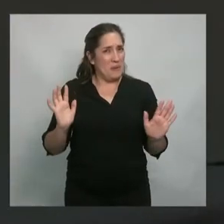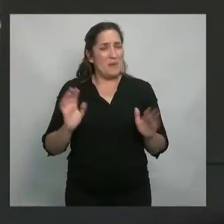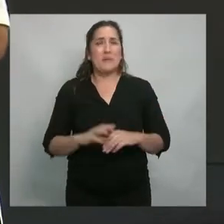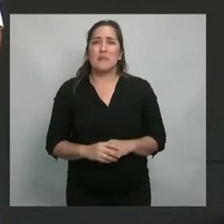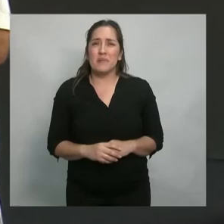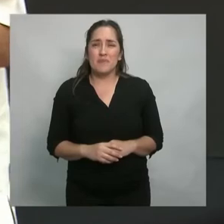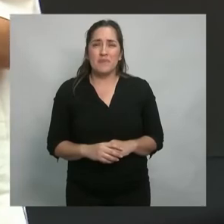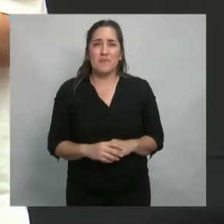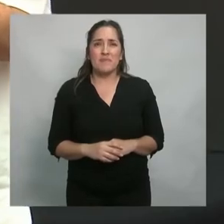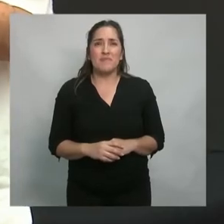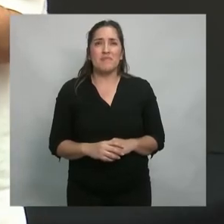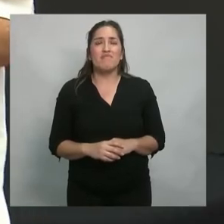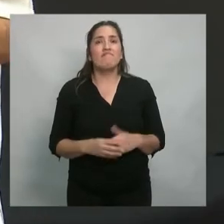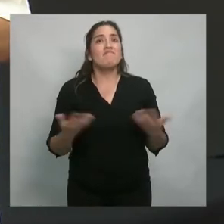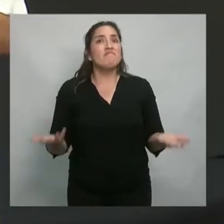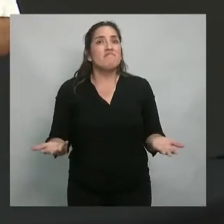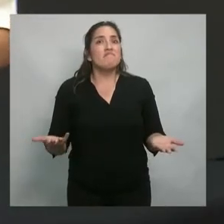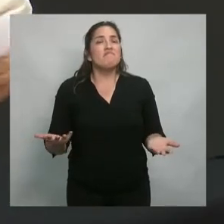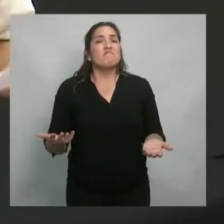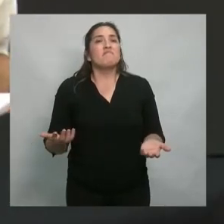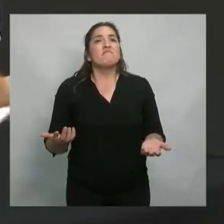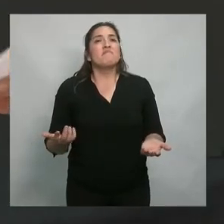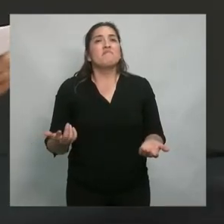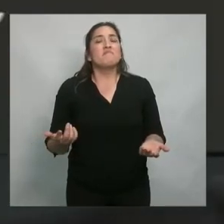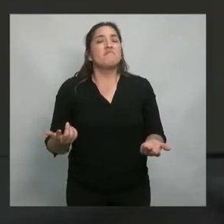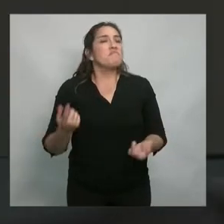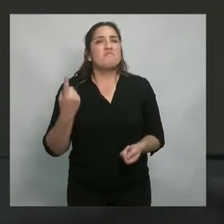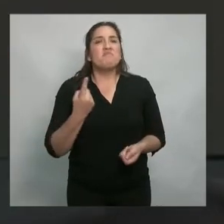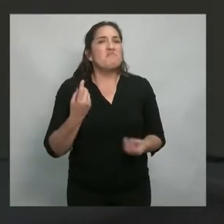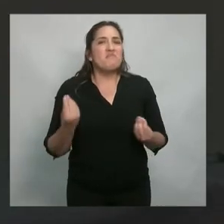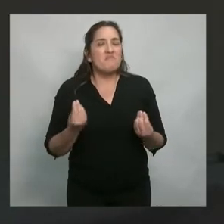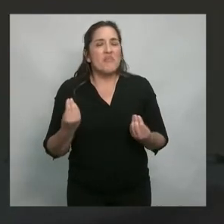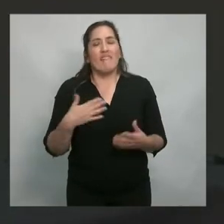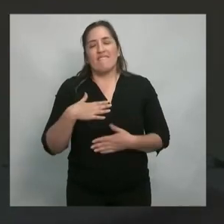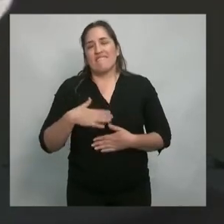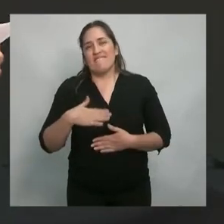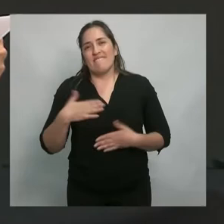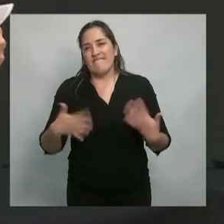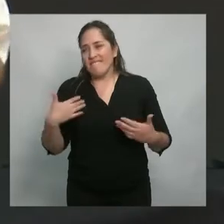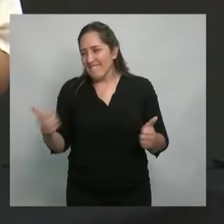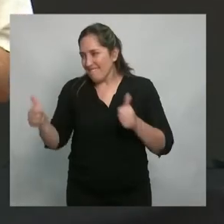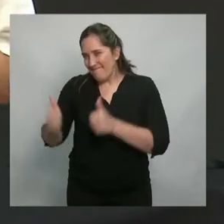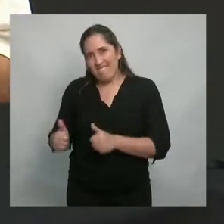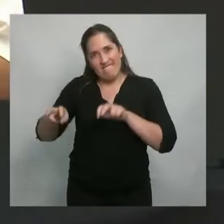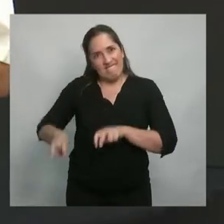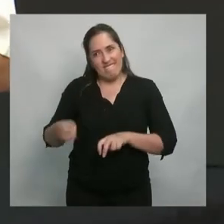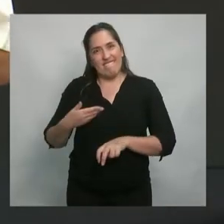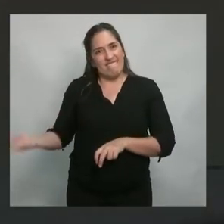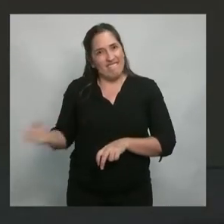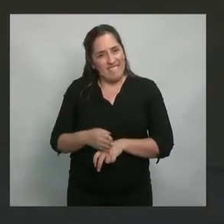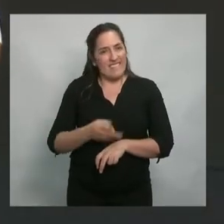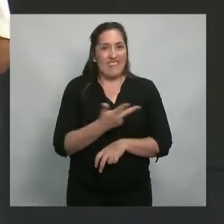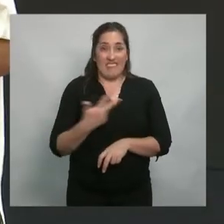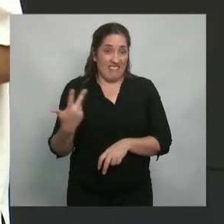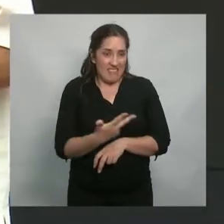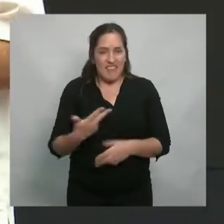Bueno, nos enfrentamos a una, primero, un honor compartir con Nilma y con Alejandro de